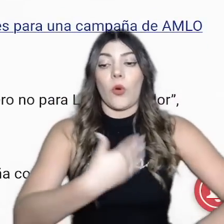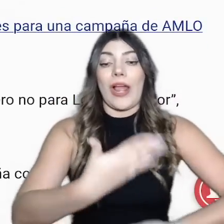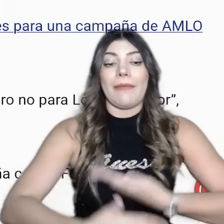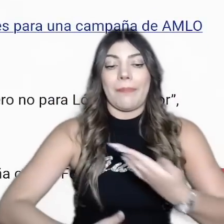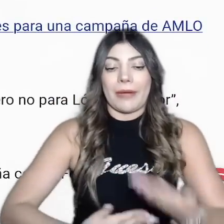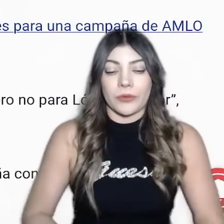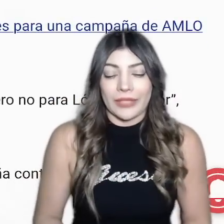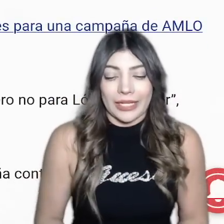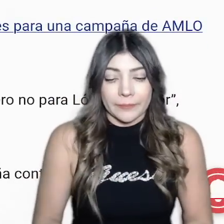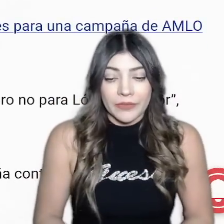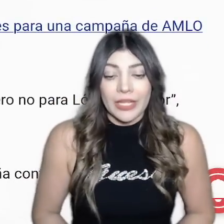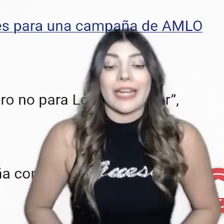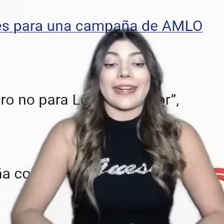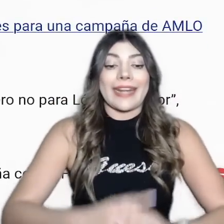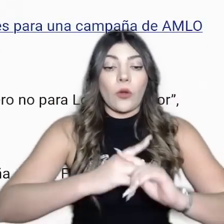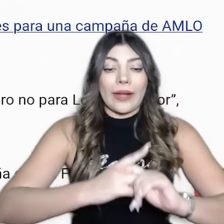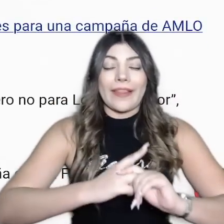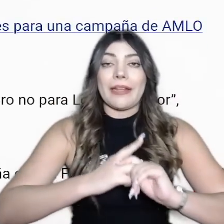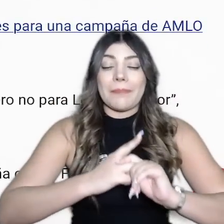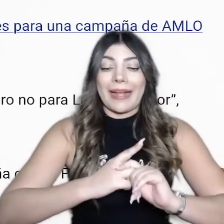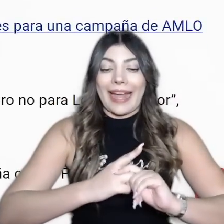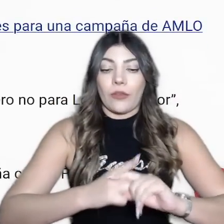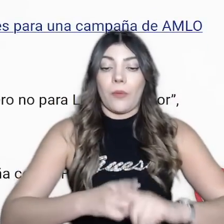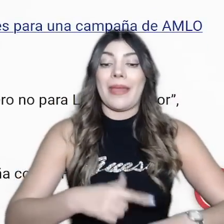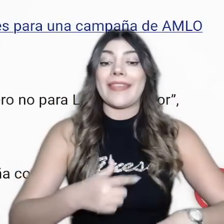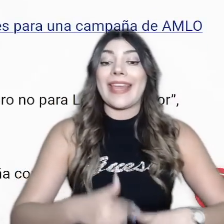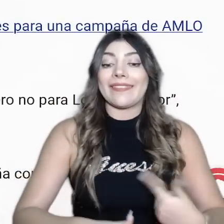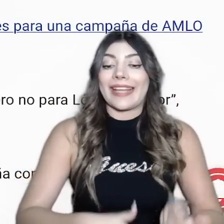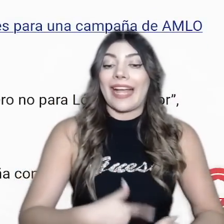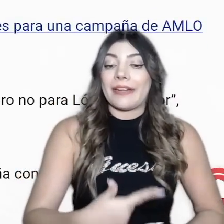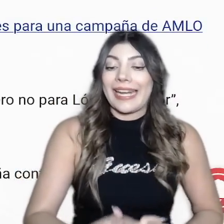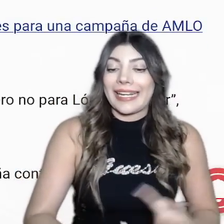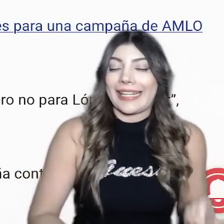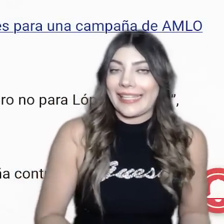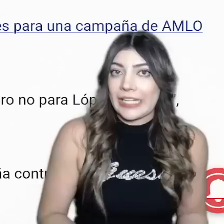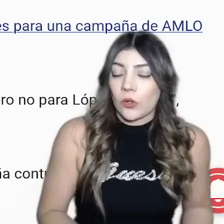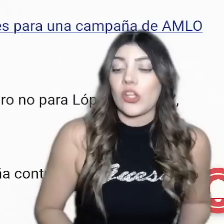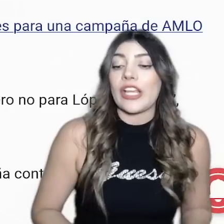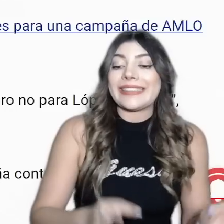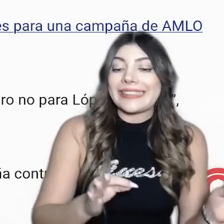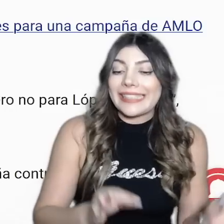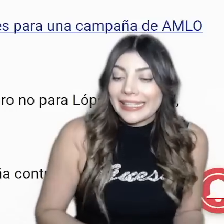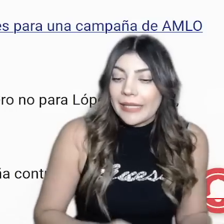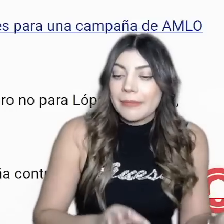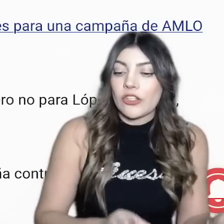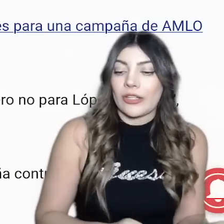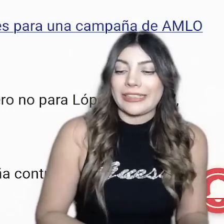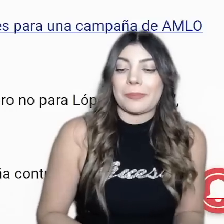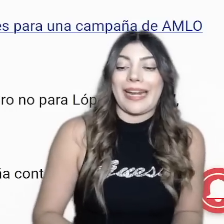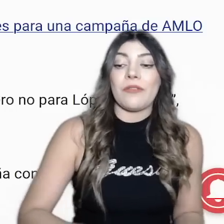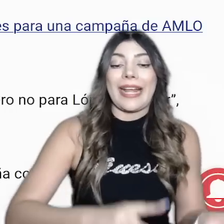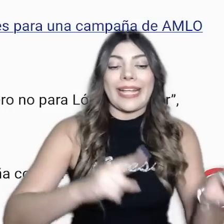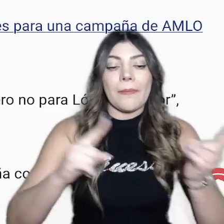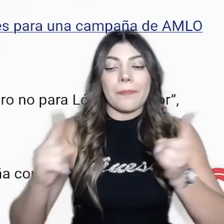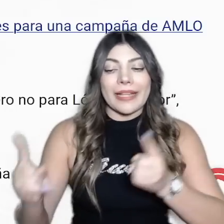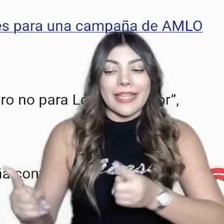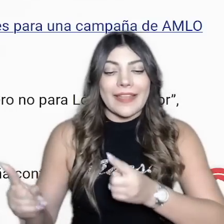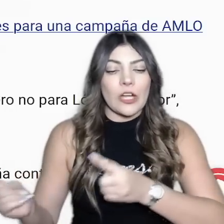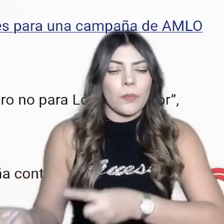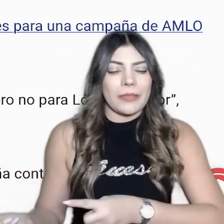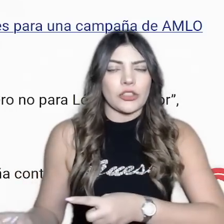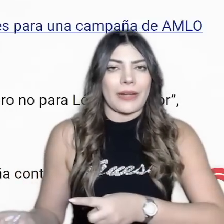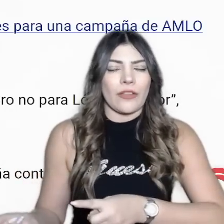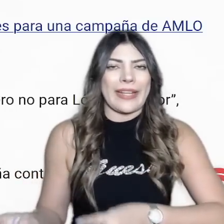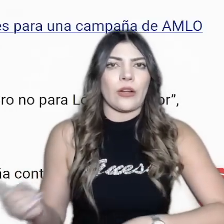abogado vuelve a preguntar. ¿Recuerda haber pagado mediante Gabriel Regino 7 millones para una campaña